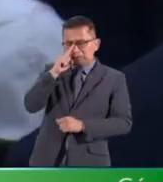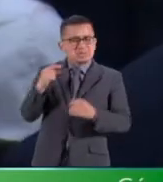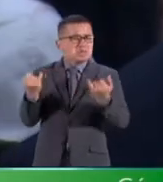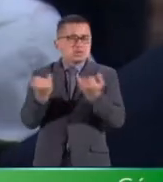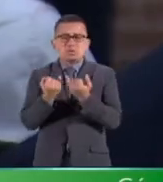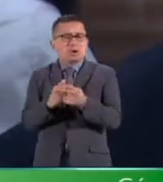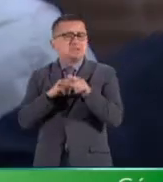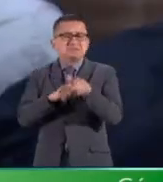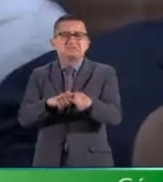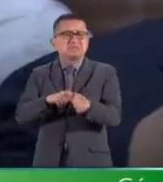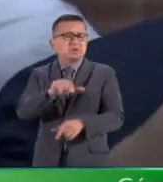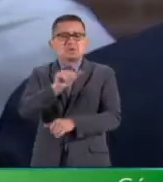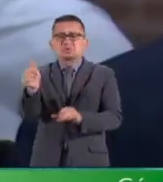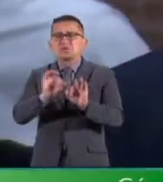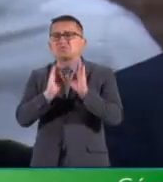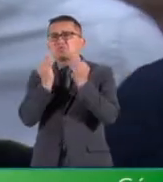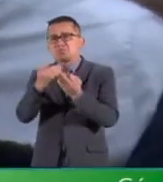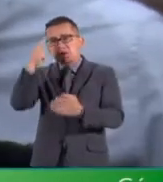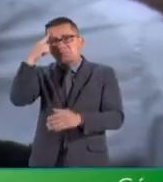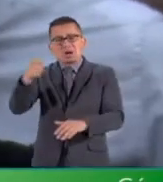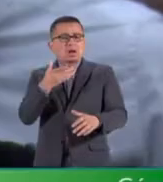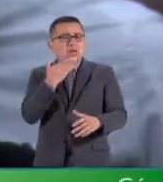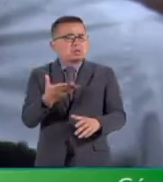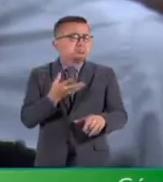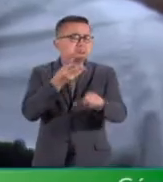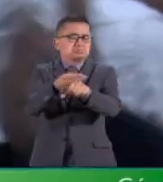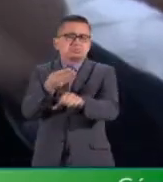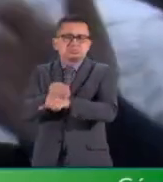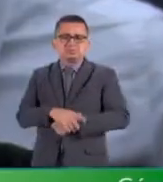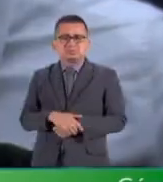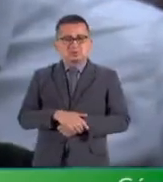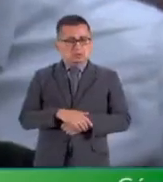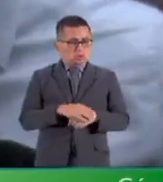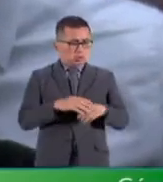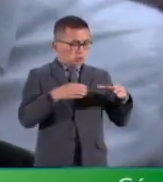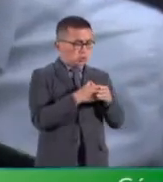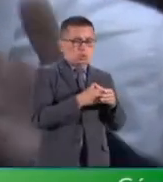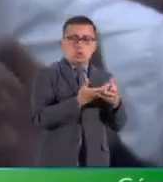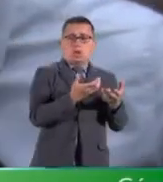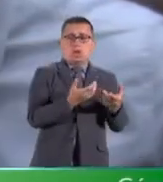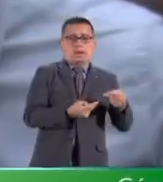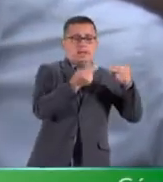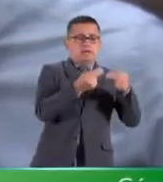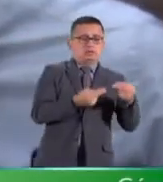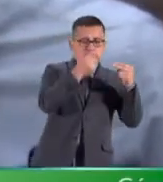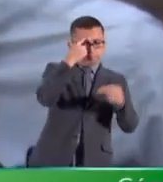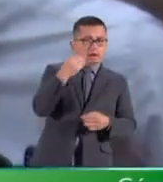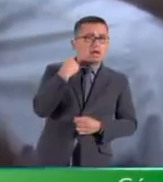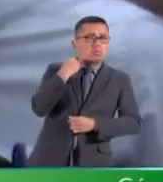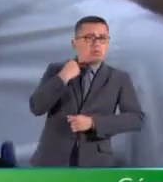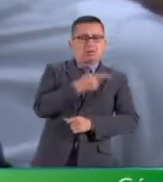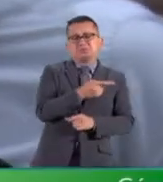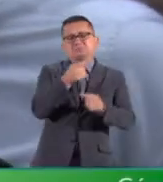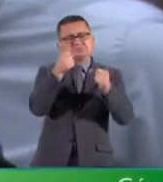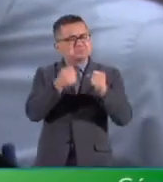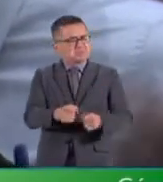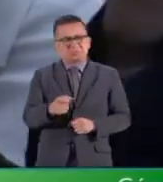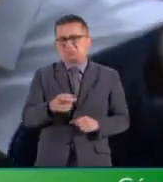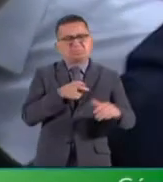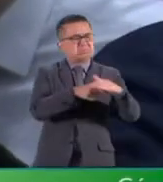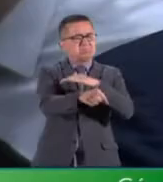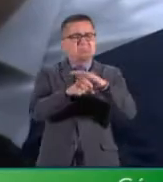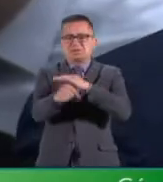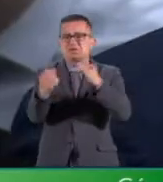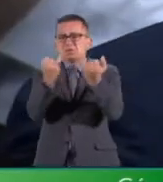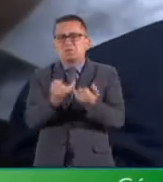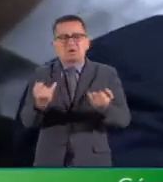por otras vías, y los despachos más grandes del país van a seguir arreglando sus problemas con los que tengan que arreglarlos,